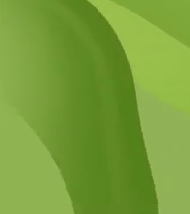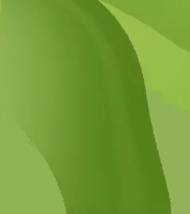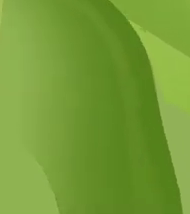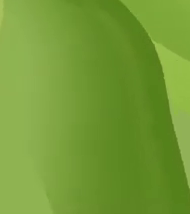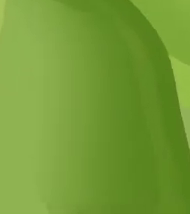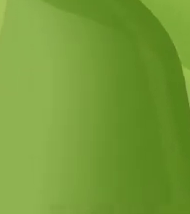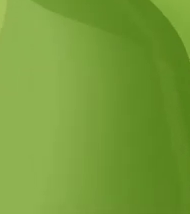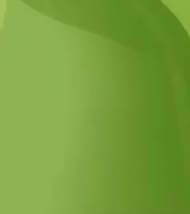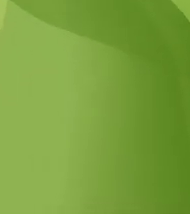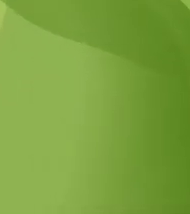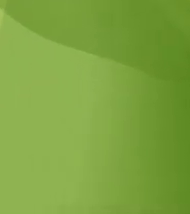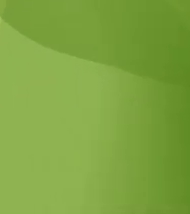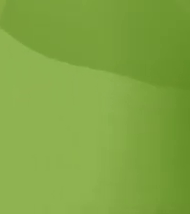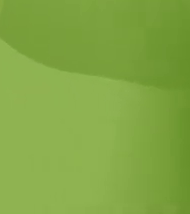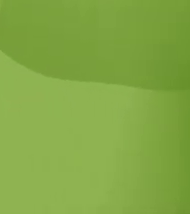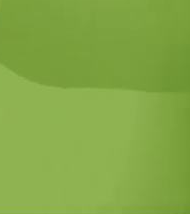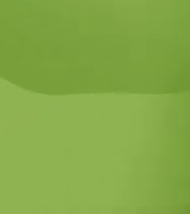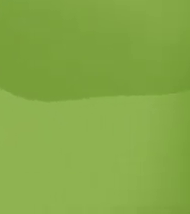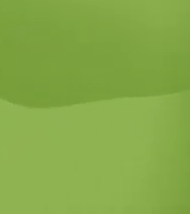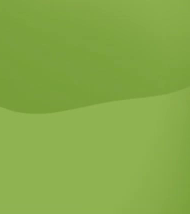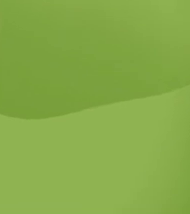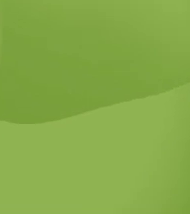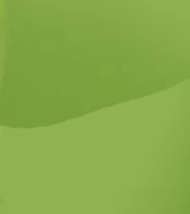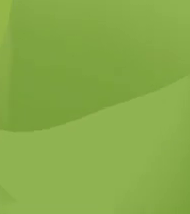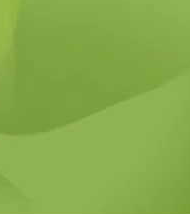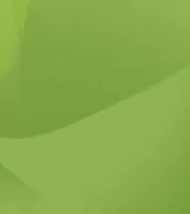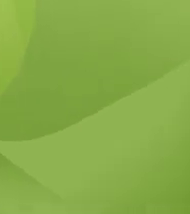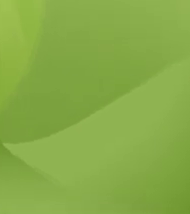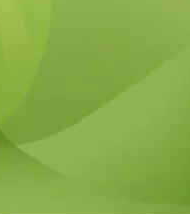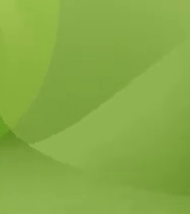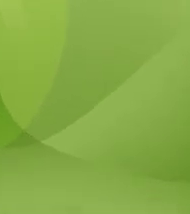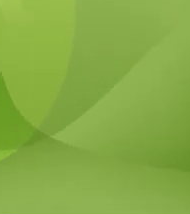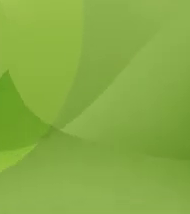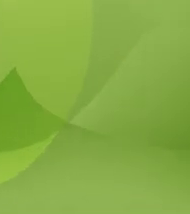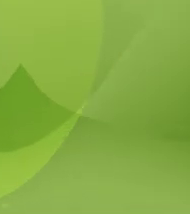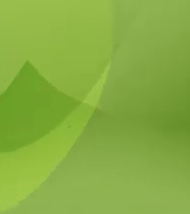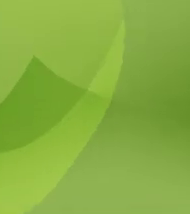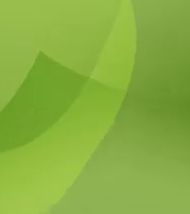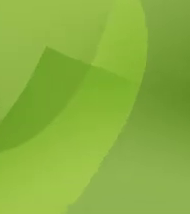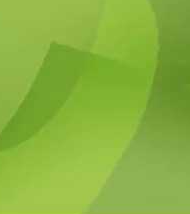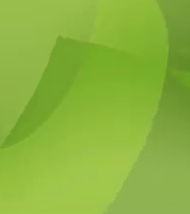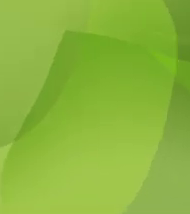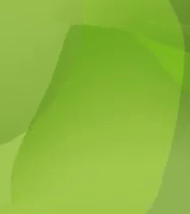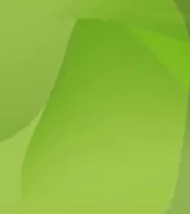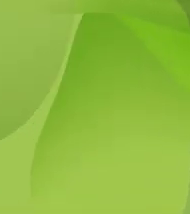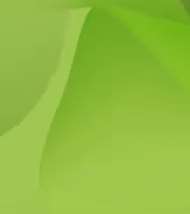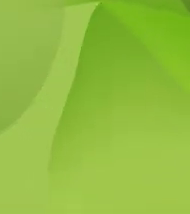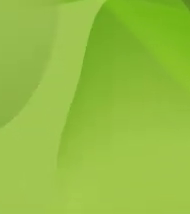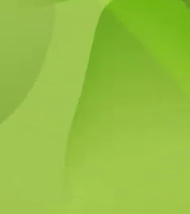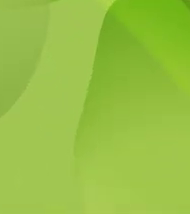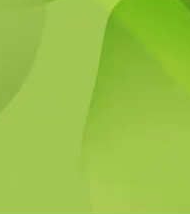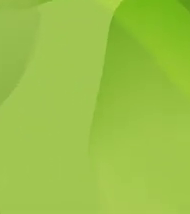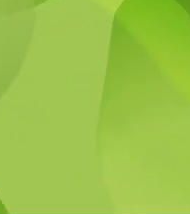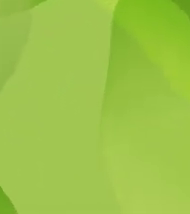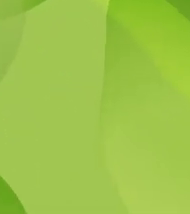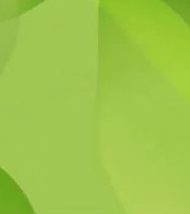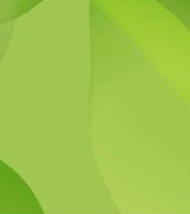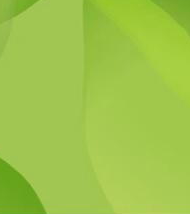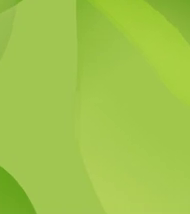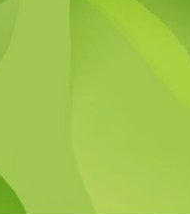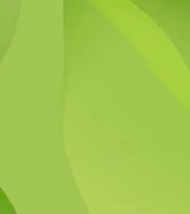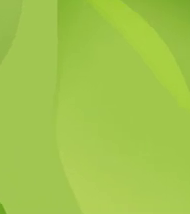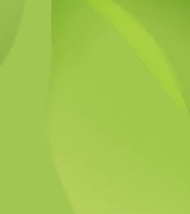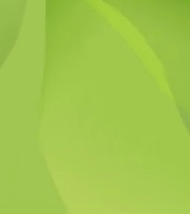Yo estudio en la universidad la carrera de licenciatura en educación física, deporte y recreación. Yo tengo la materia que se llama